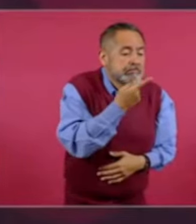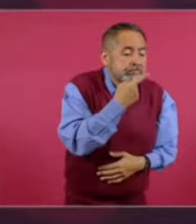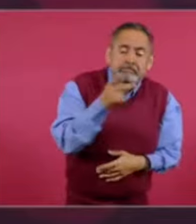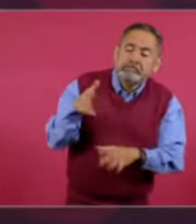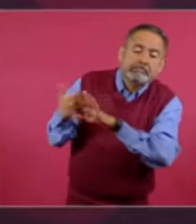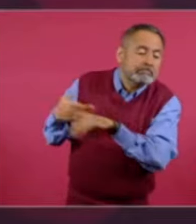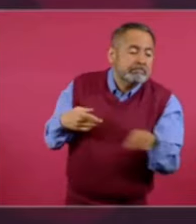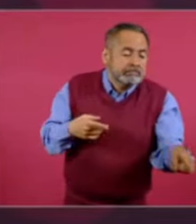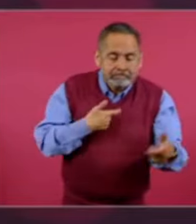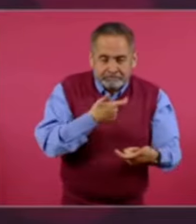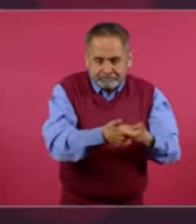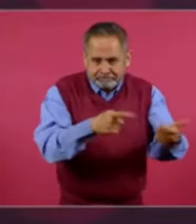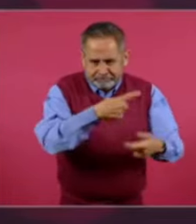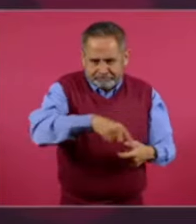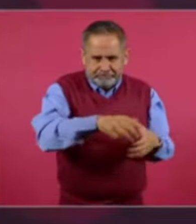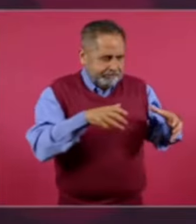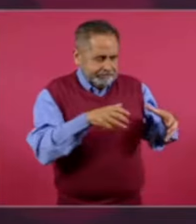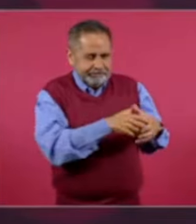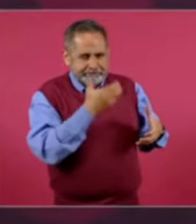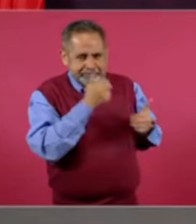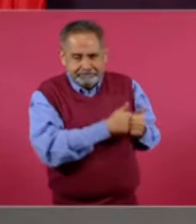del conservadurismo